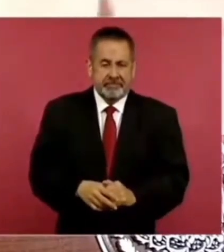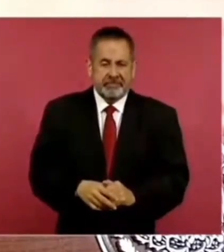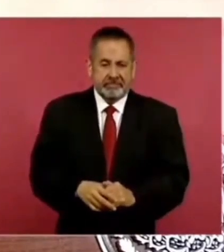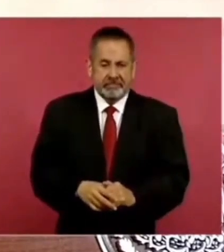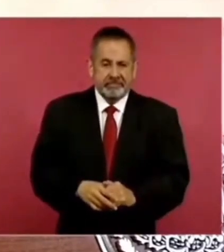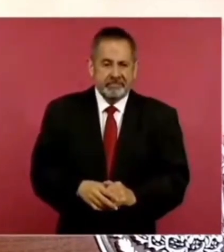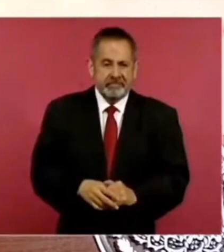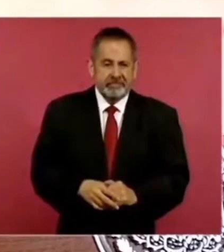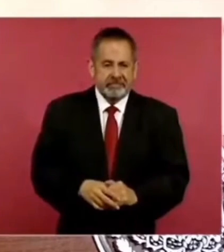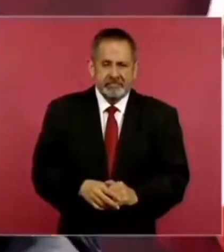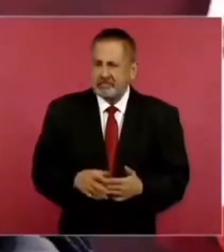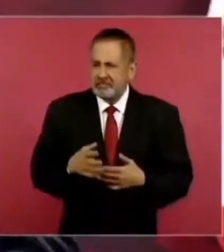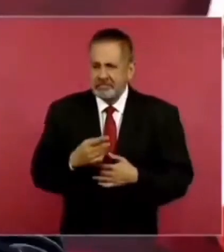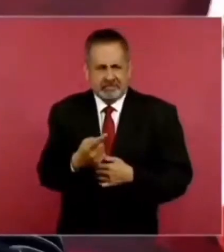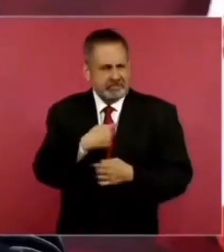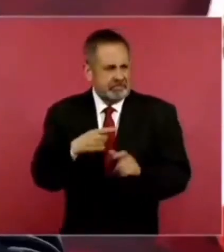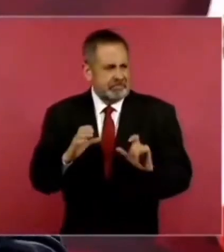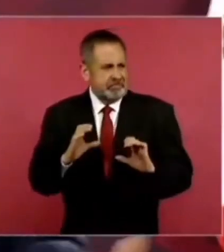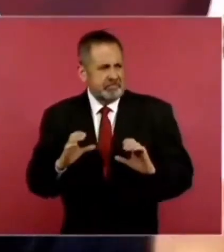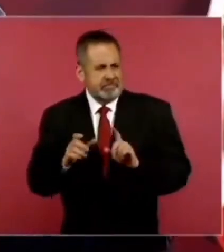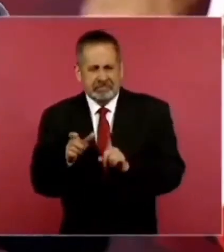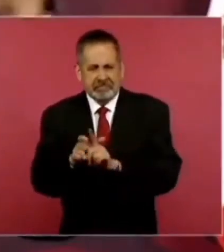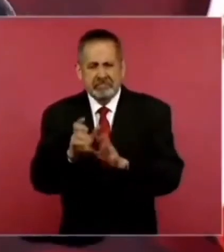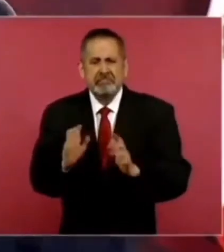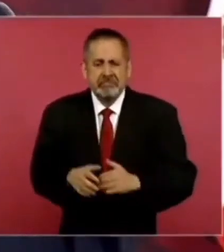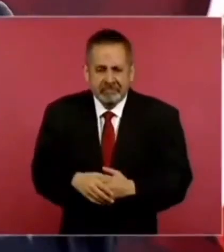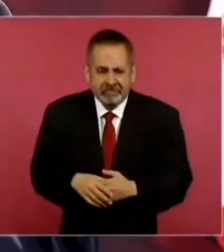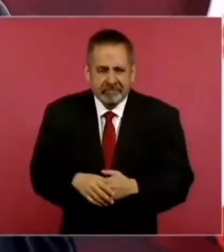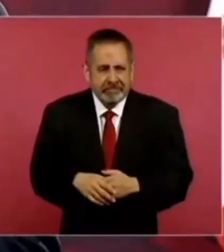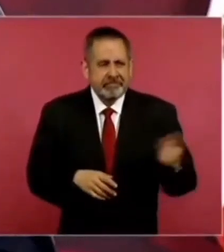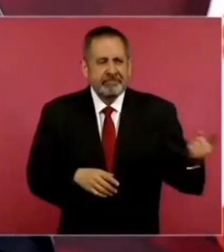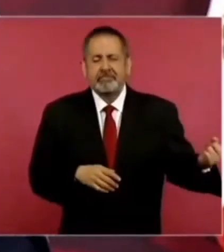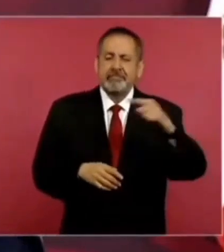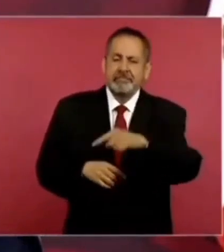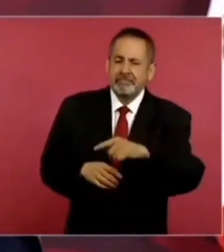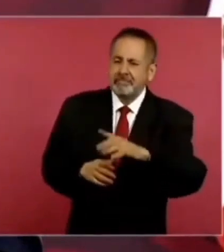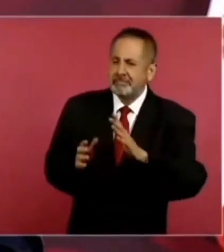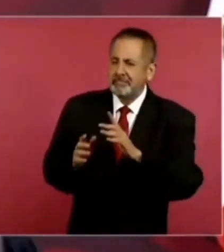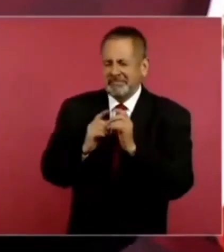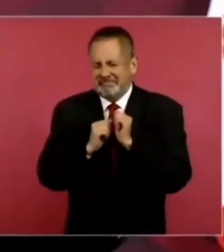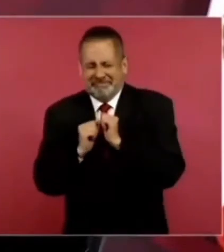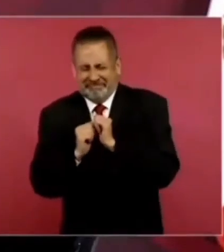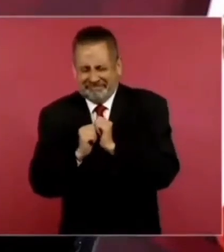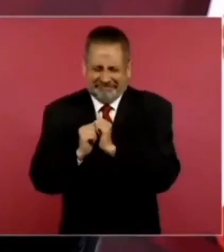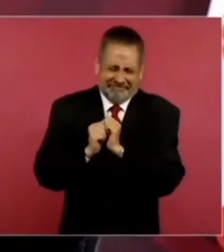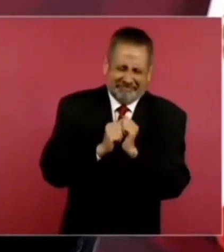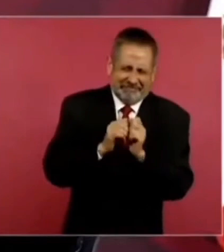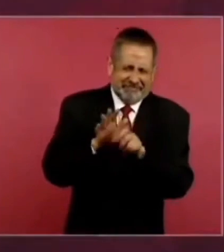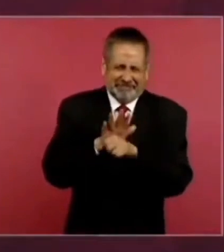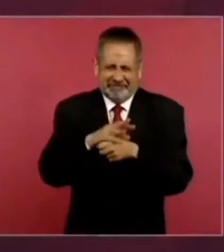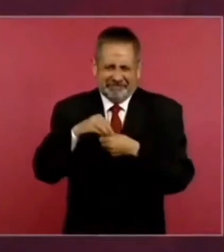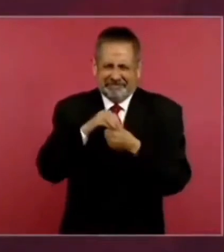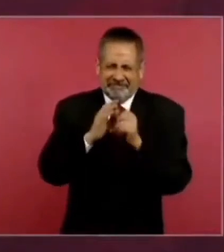¿Y de qué me cuidan? Pues de que no me vayan a apachurrar.